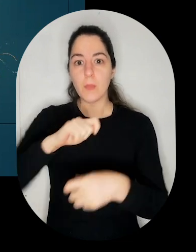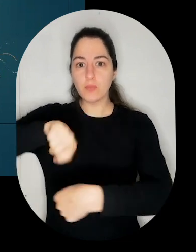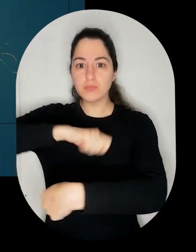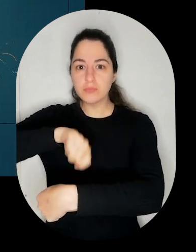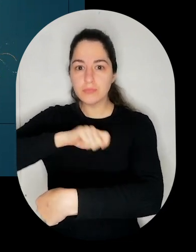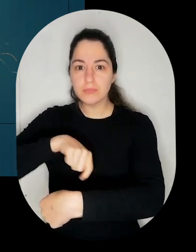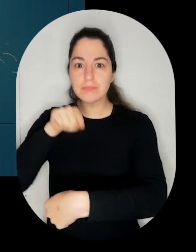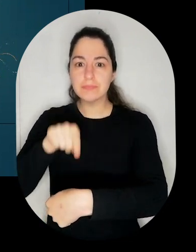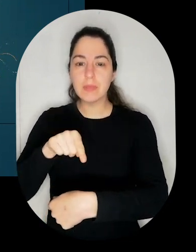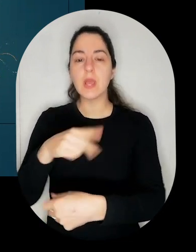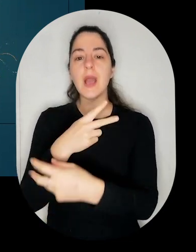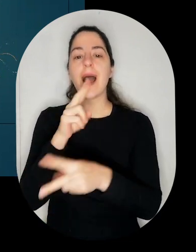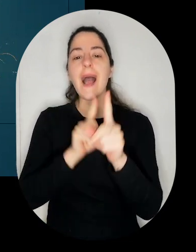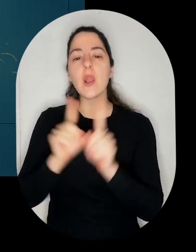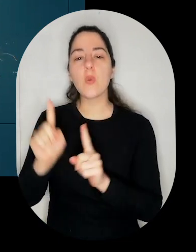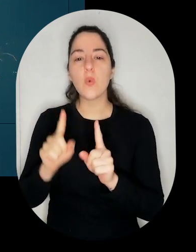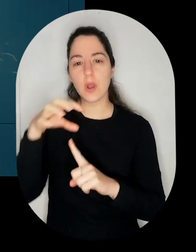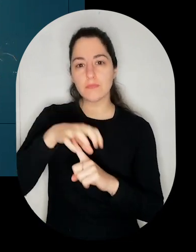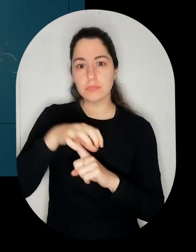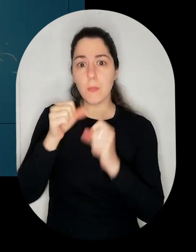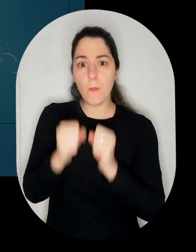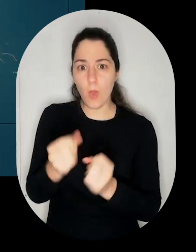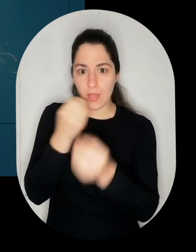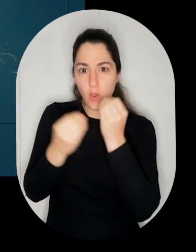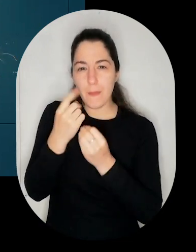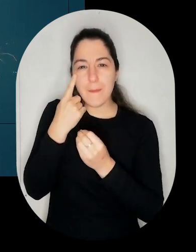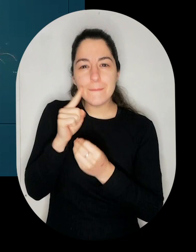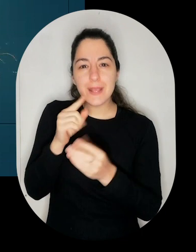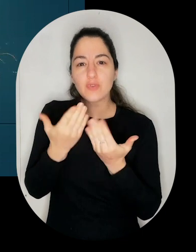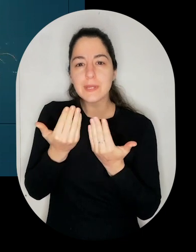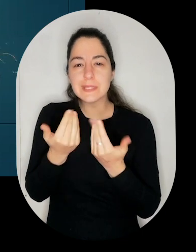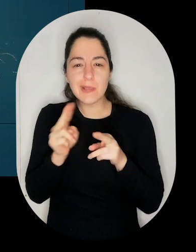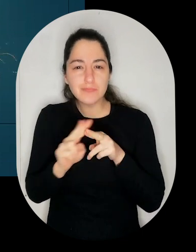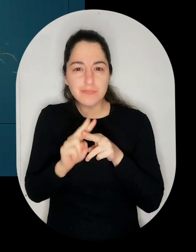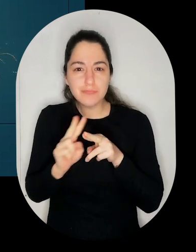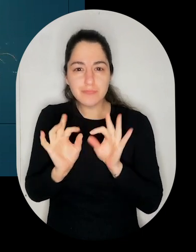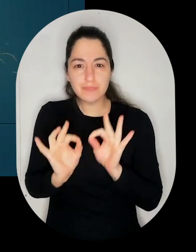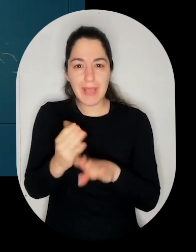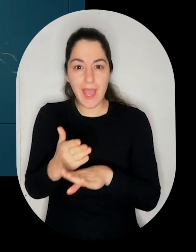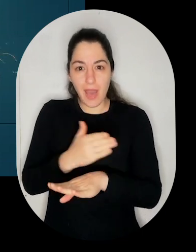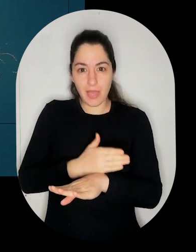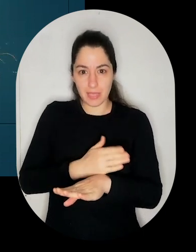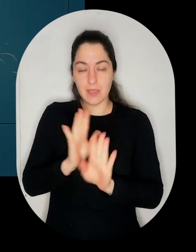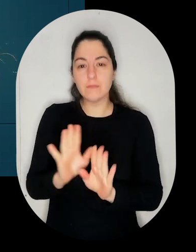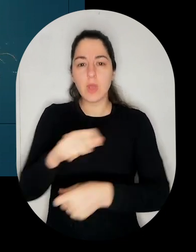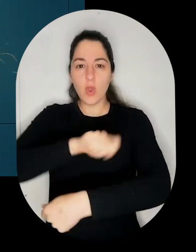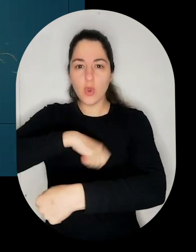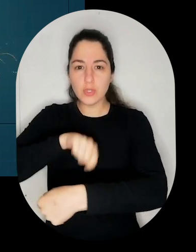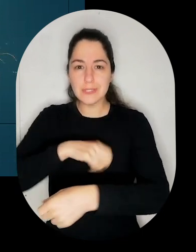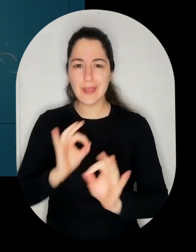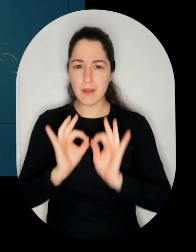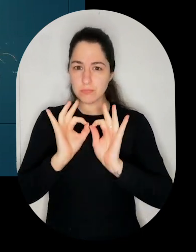preparación inadecuada de especies con toxinas eliminables. ¿A qué me refiero con esto? Existen hongos que pueden ser consumidos bajo ciertas